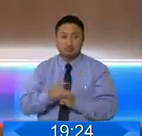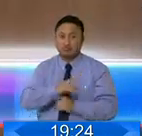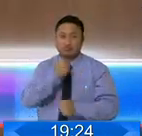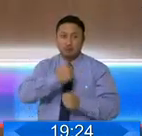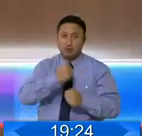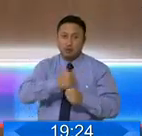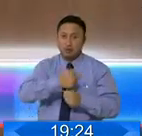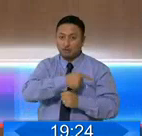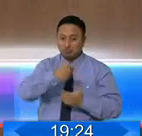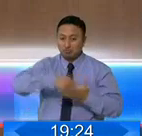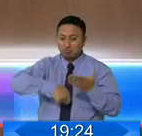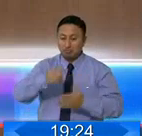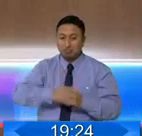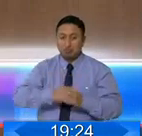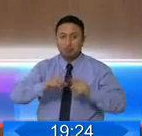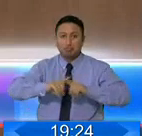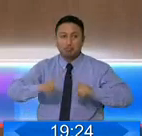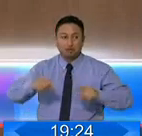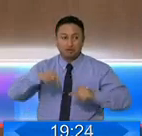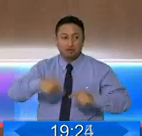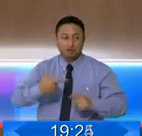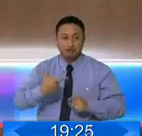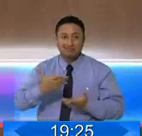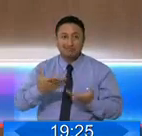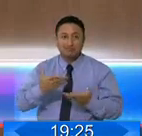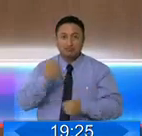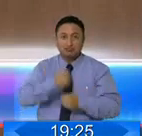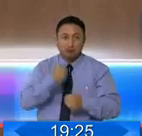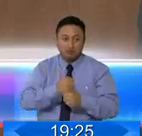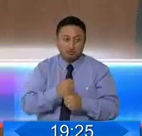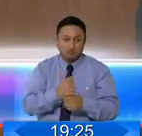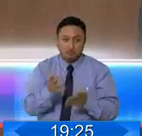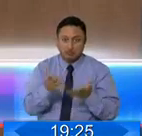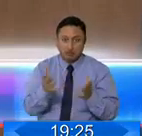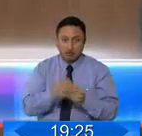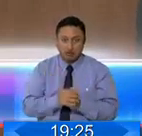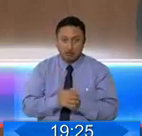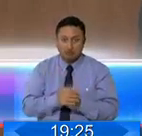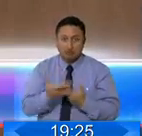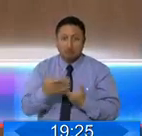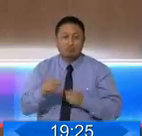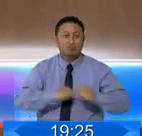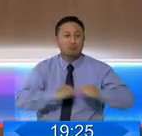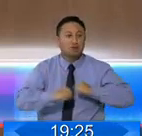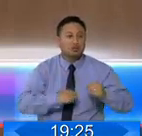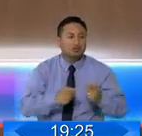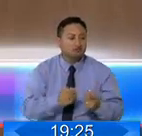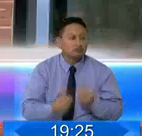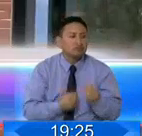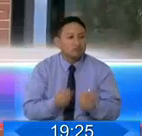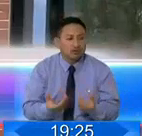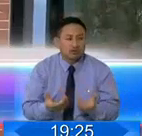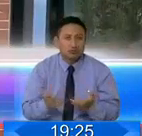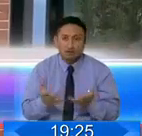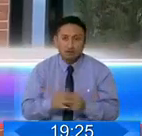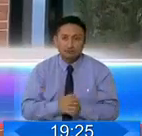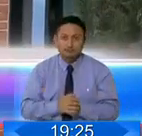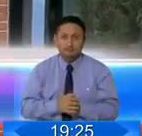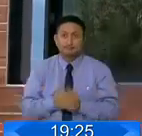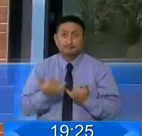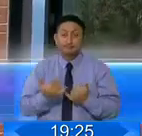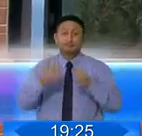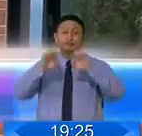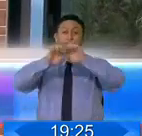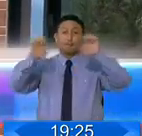su contrato, obviamente, pero no había un trabajo, no había una actividad que la gente realice aquí. La empresa ahora